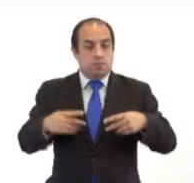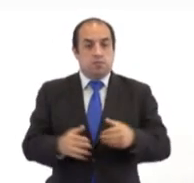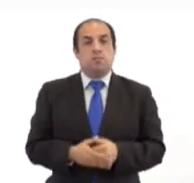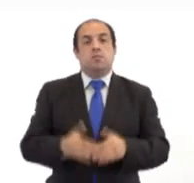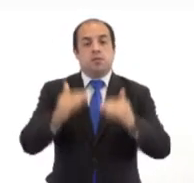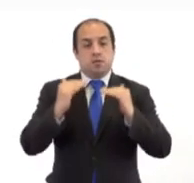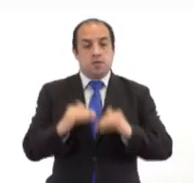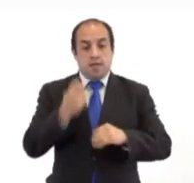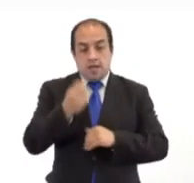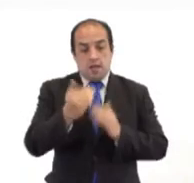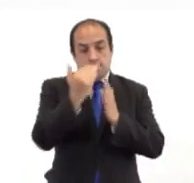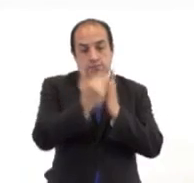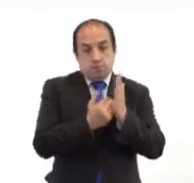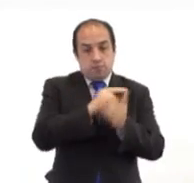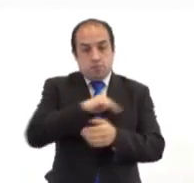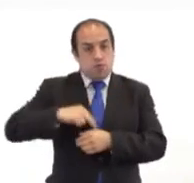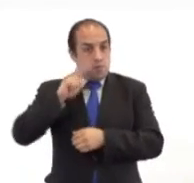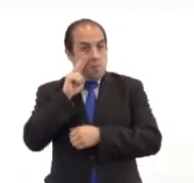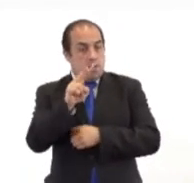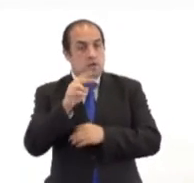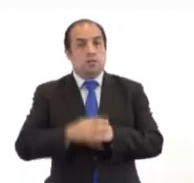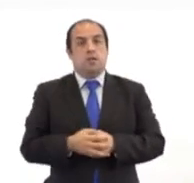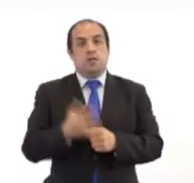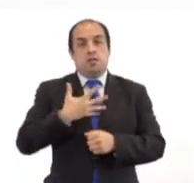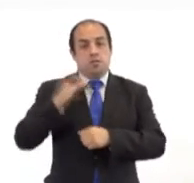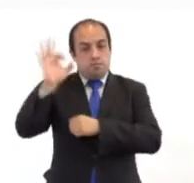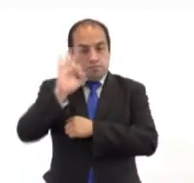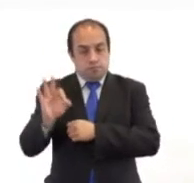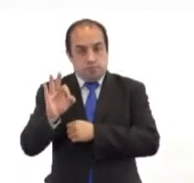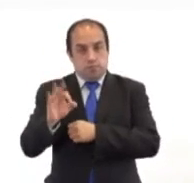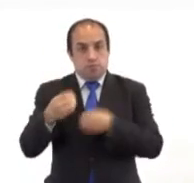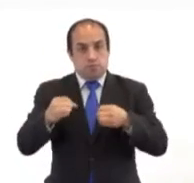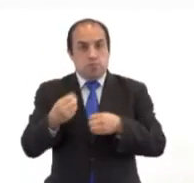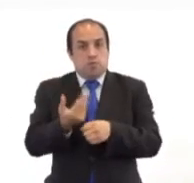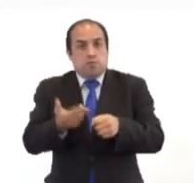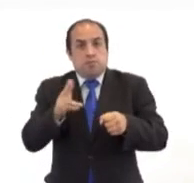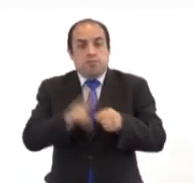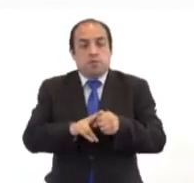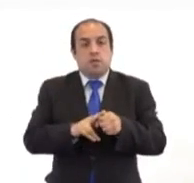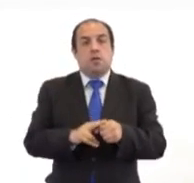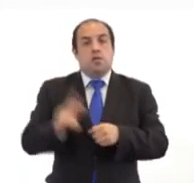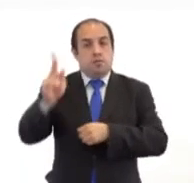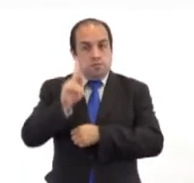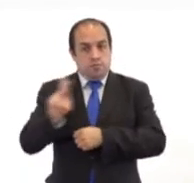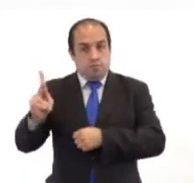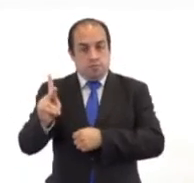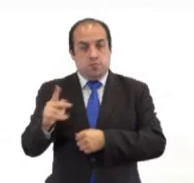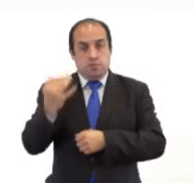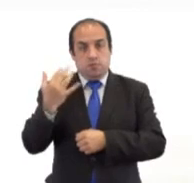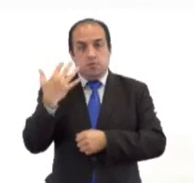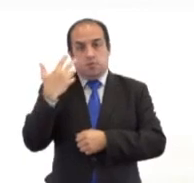Esta reducción que hemos estado viendo nos coloca en un porcentaje de ocupación hospitalaria en hospitales públicos de la Ciudad de México de